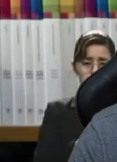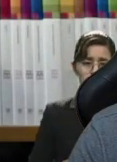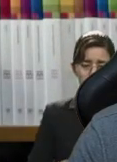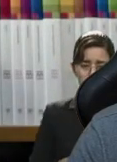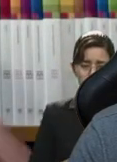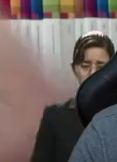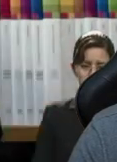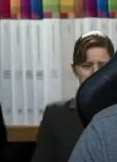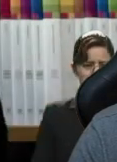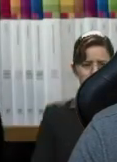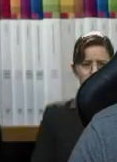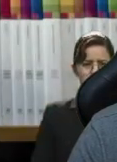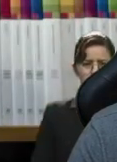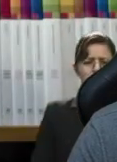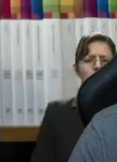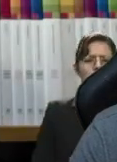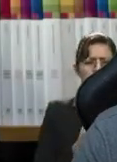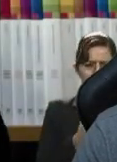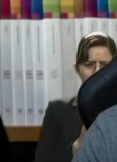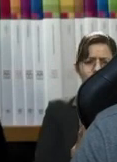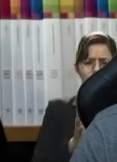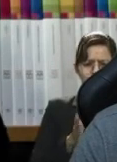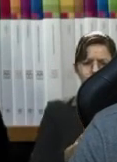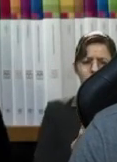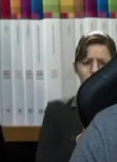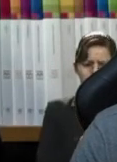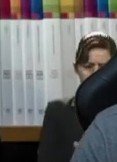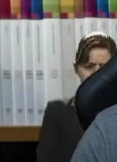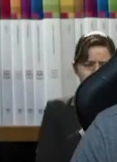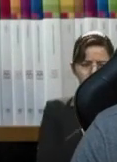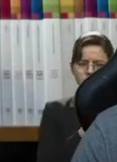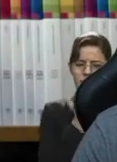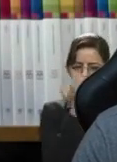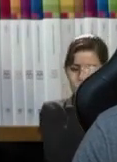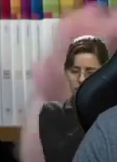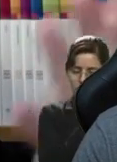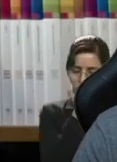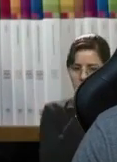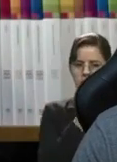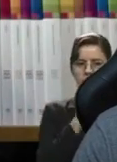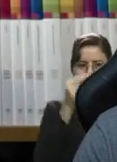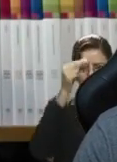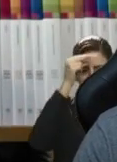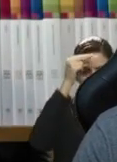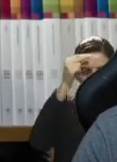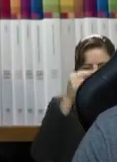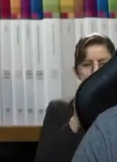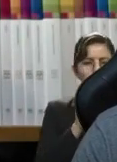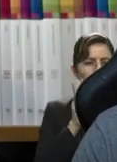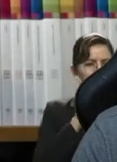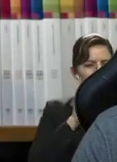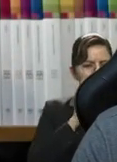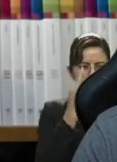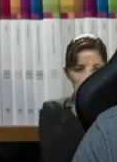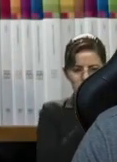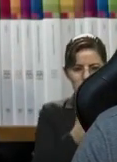ha demostrado en el examen en el concurso y las entrevistas ser apto para el cargo